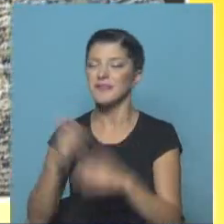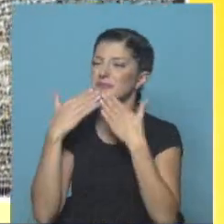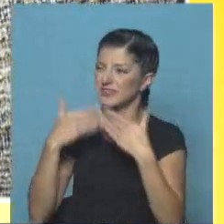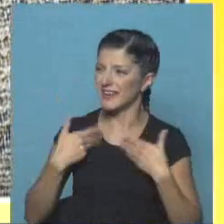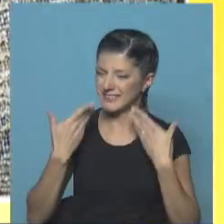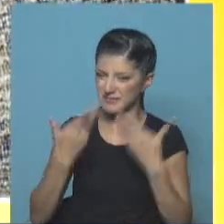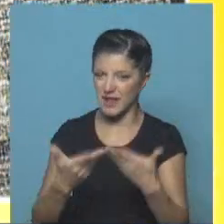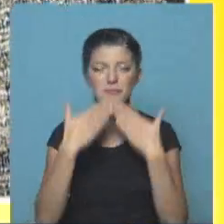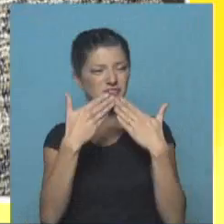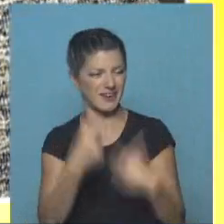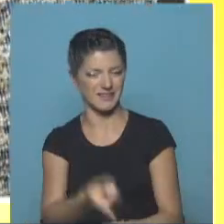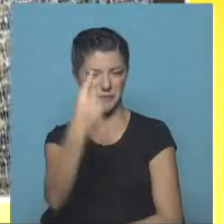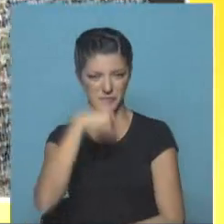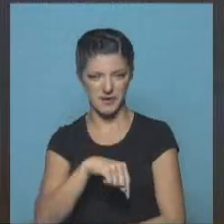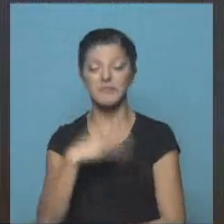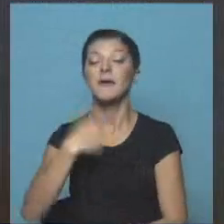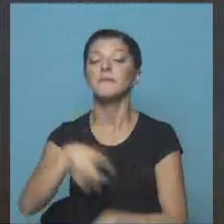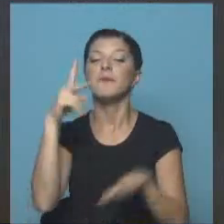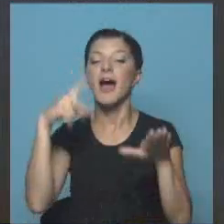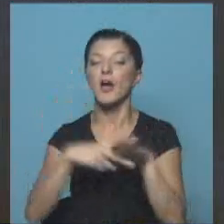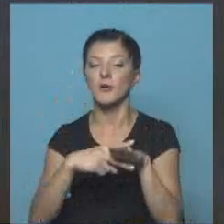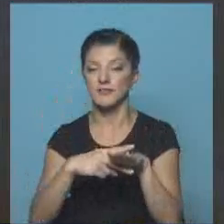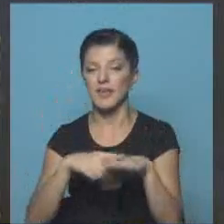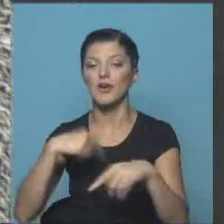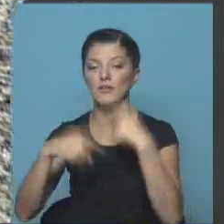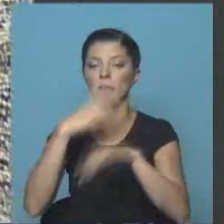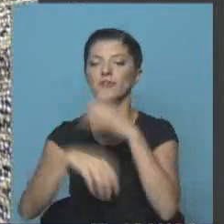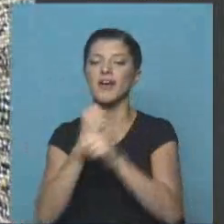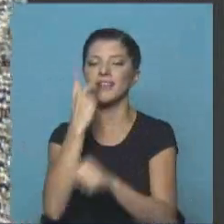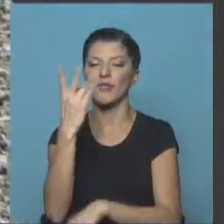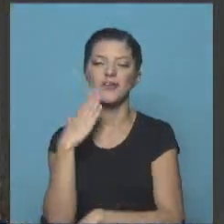invitación. Muchas gracias a vos por venir. Nos estamos yendo a un nuevo corte, seguimos hasta las 2 de la tarde. No se vaya usted, ¿eh?